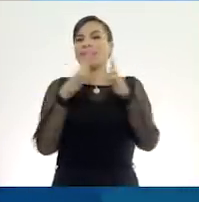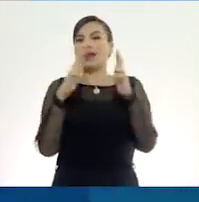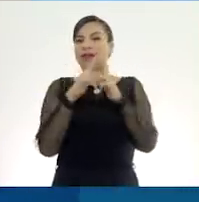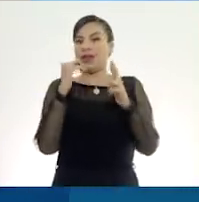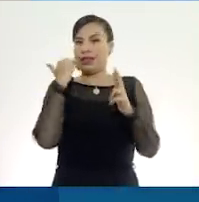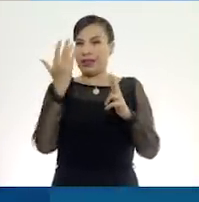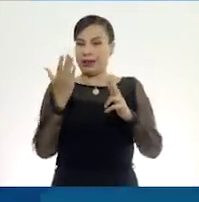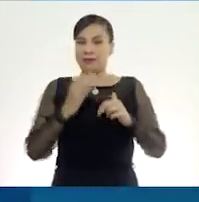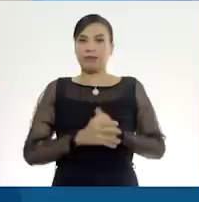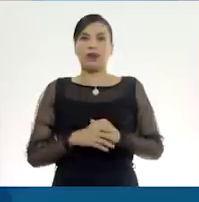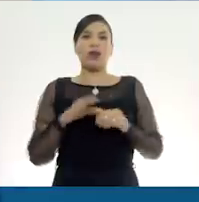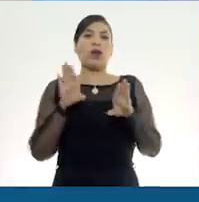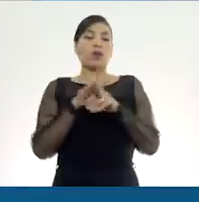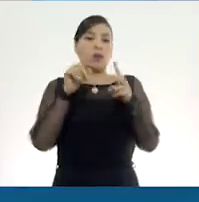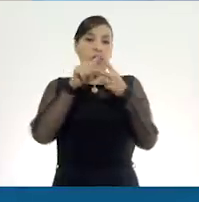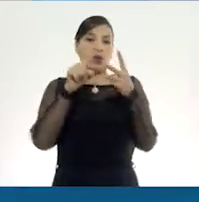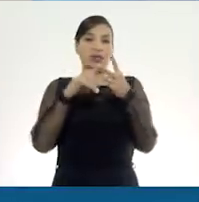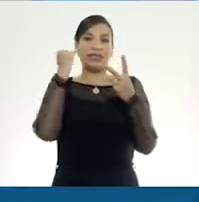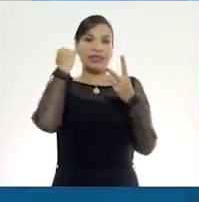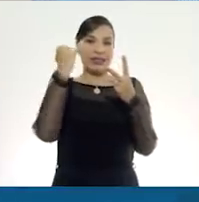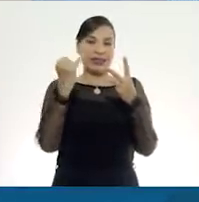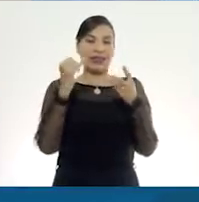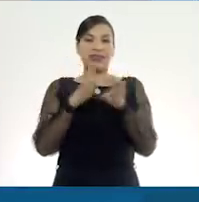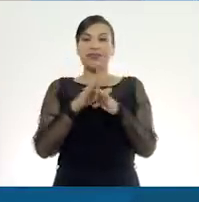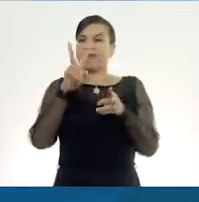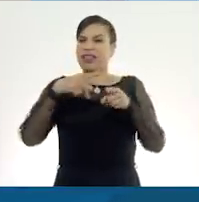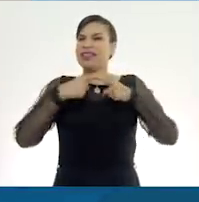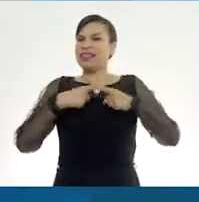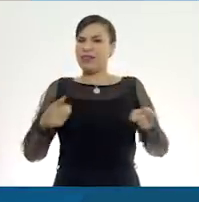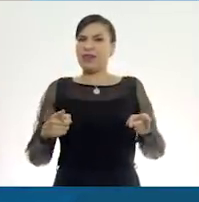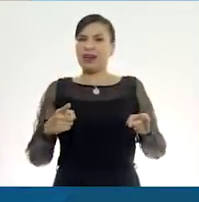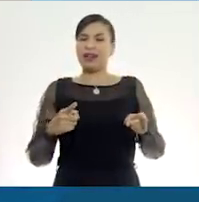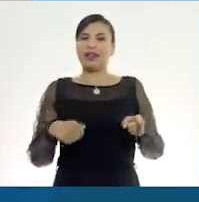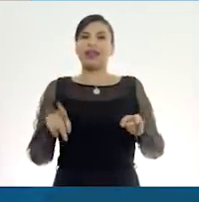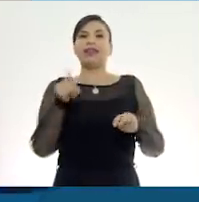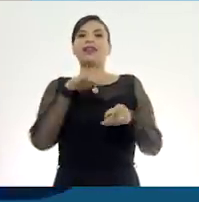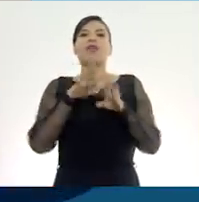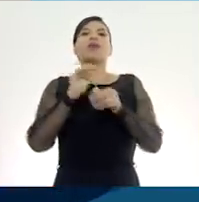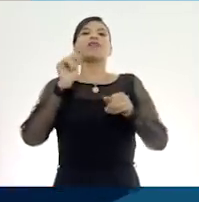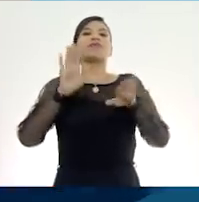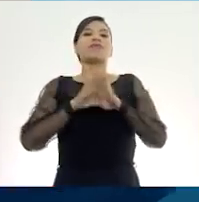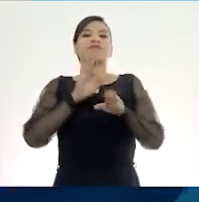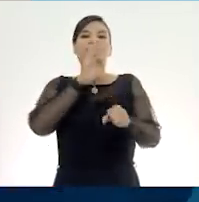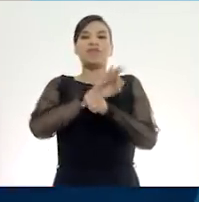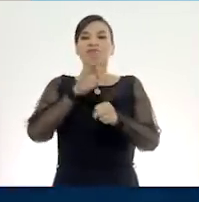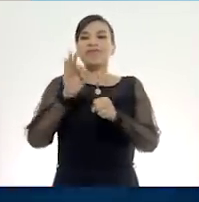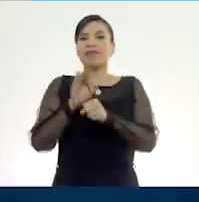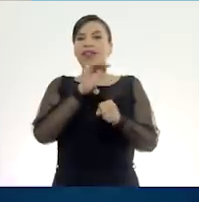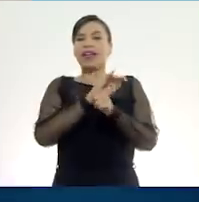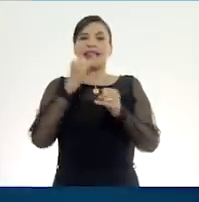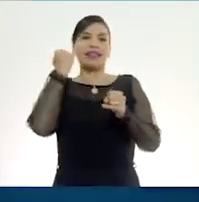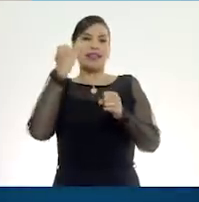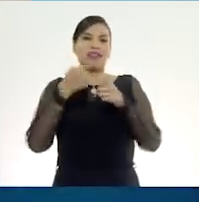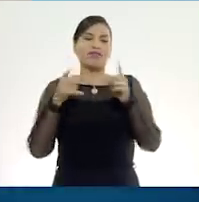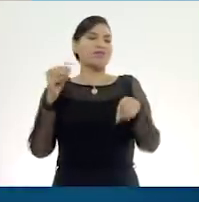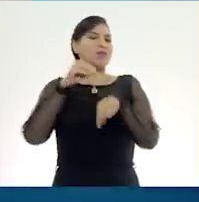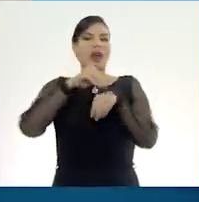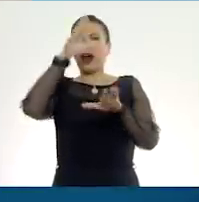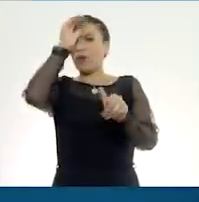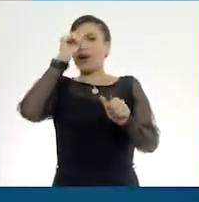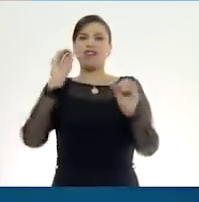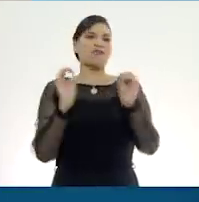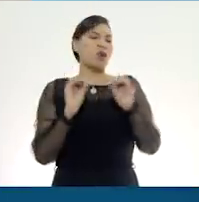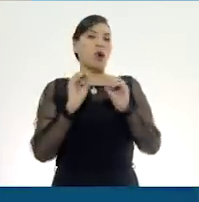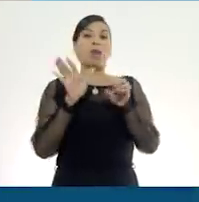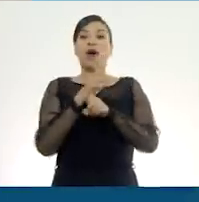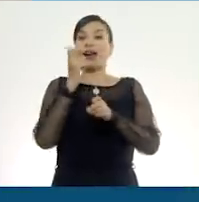quisiera. Como esas dos ideas de nación eran tan distintas, los que defendían cada una de ellas no se lograron poner de acuerdo